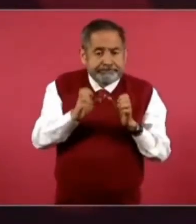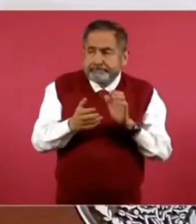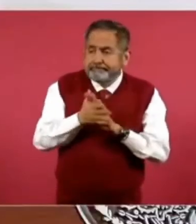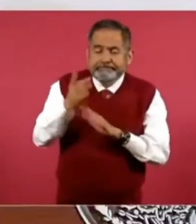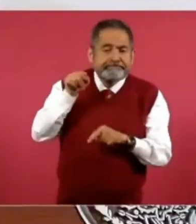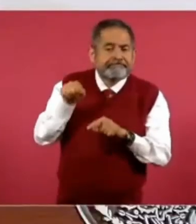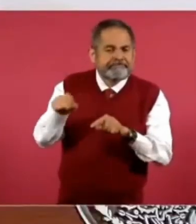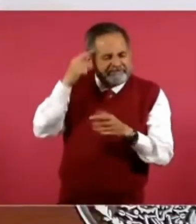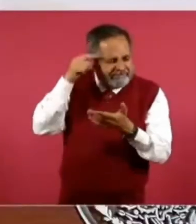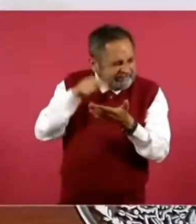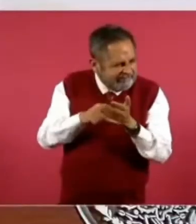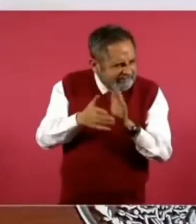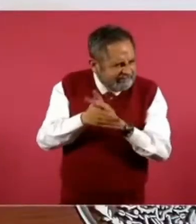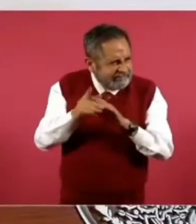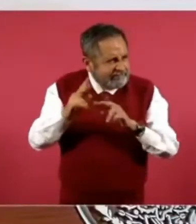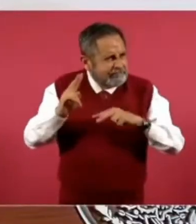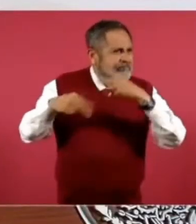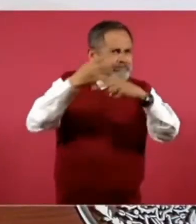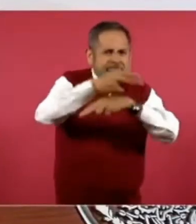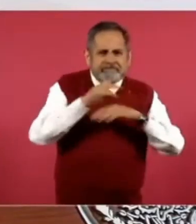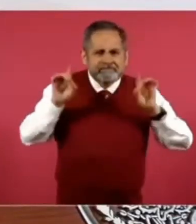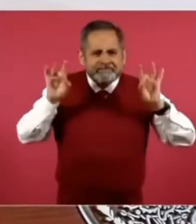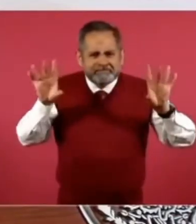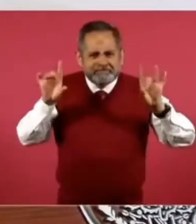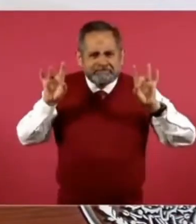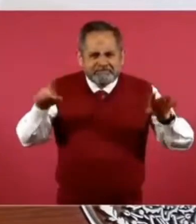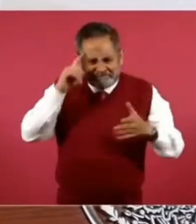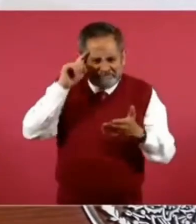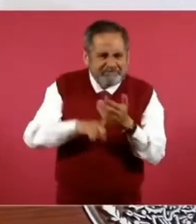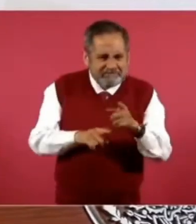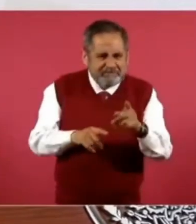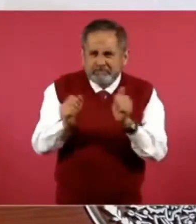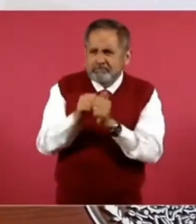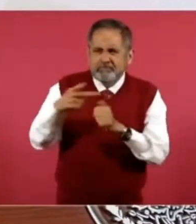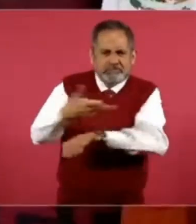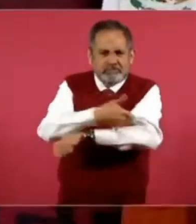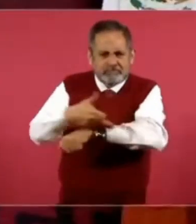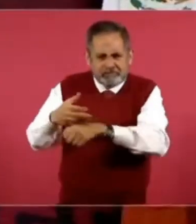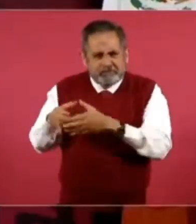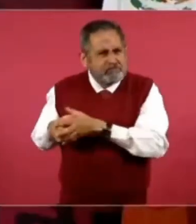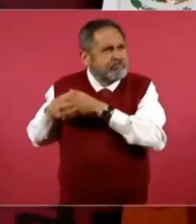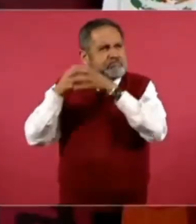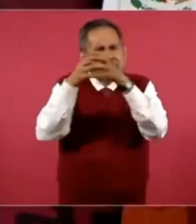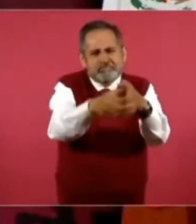andaba creo que en Los Ángeles con su familia,